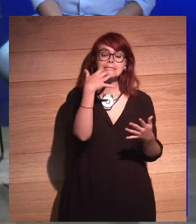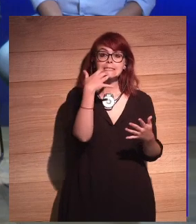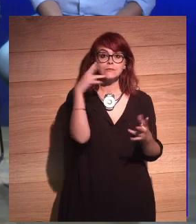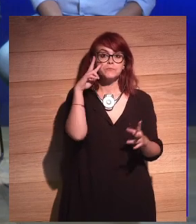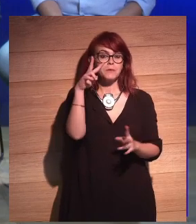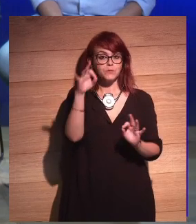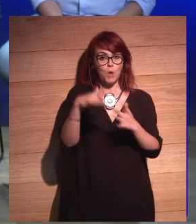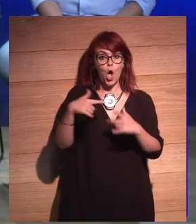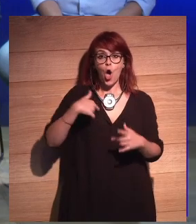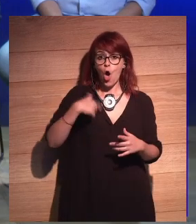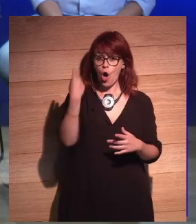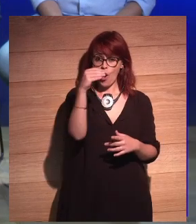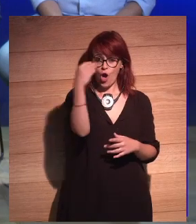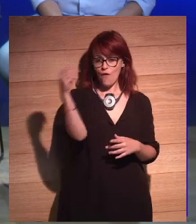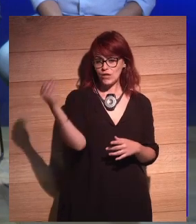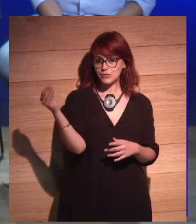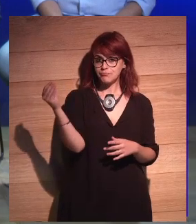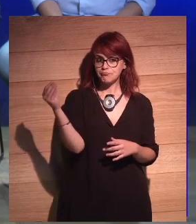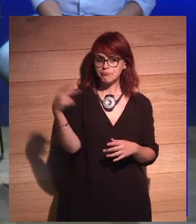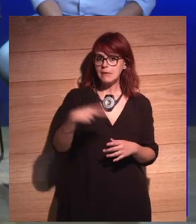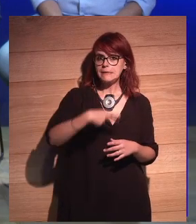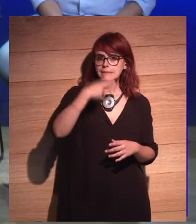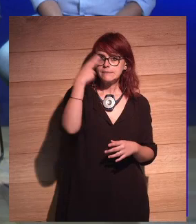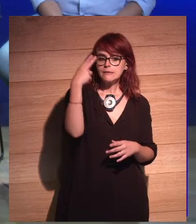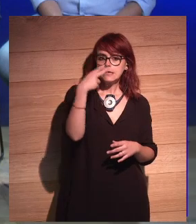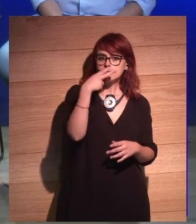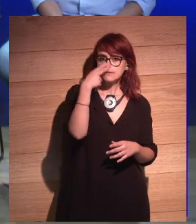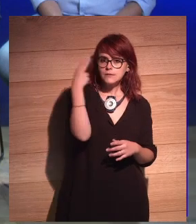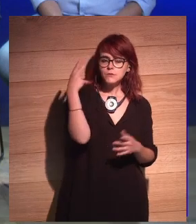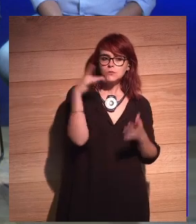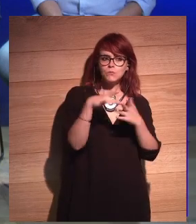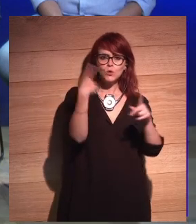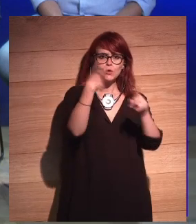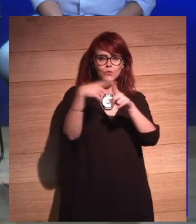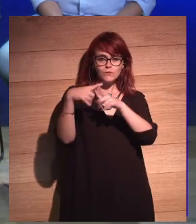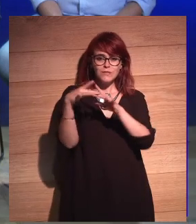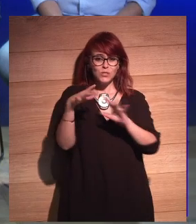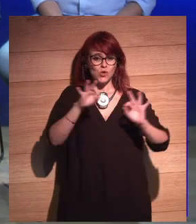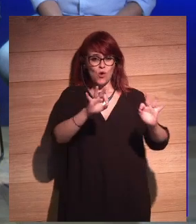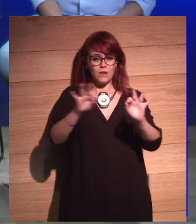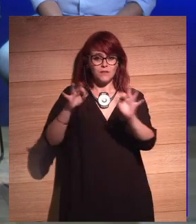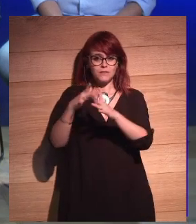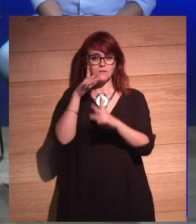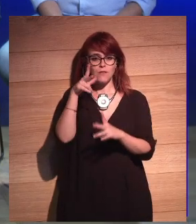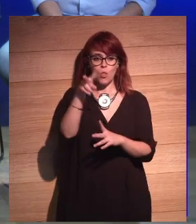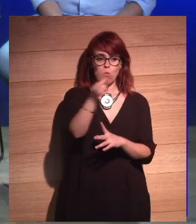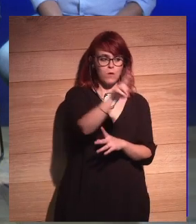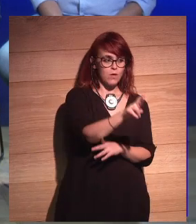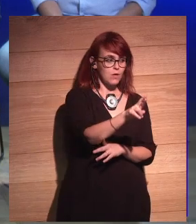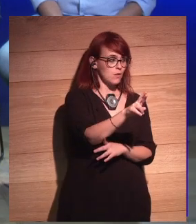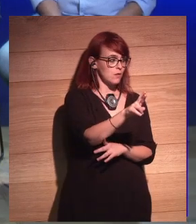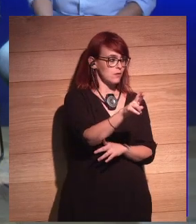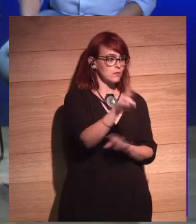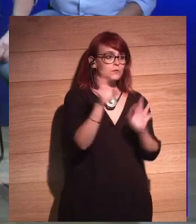una persona joven, me interesarían algunas cosas determinadas en realidad virtual y quizás